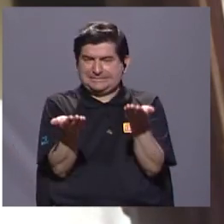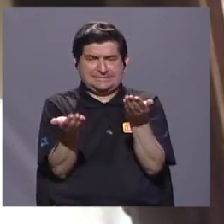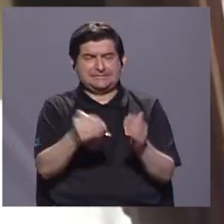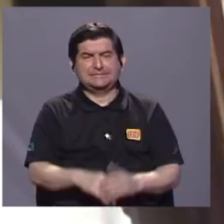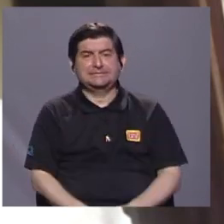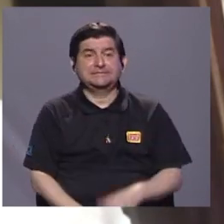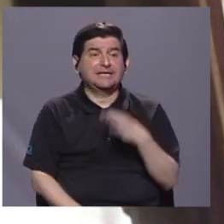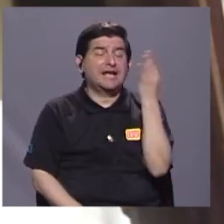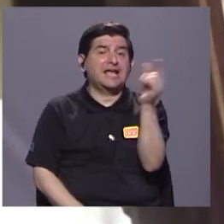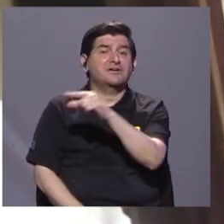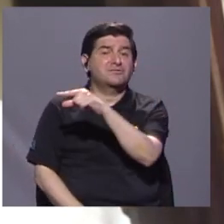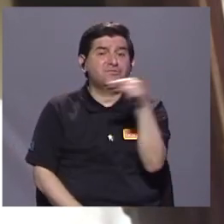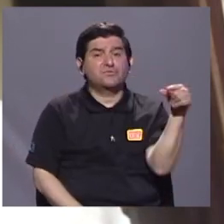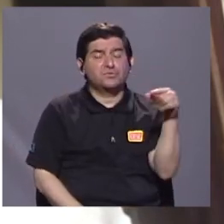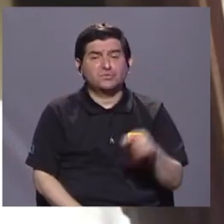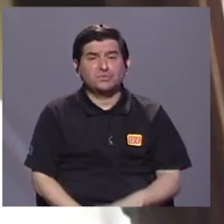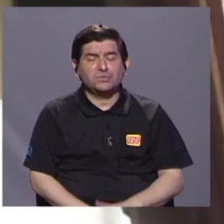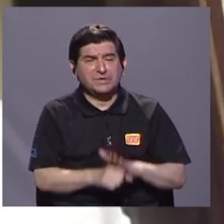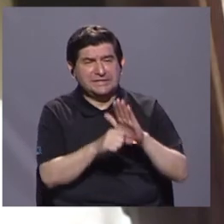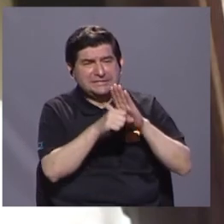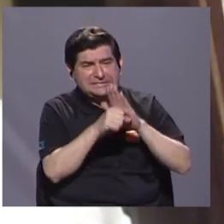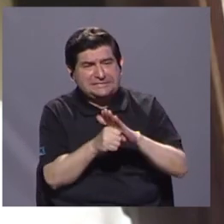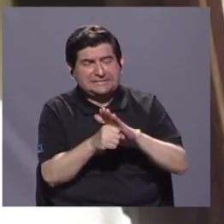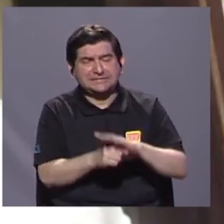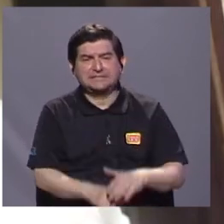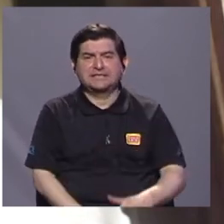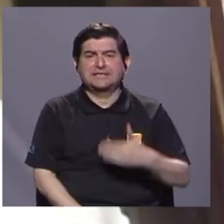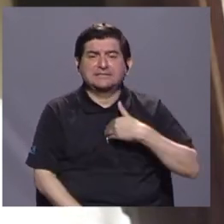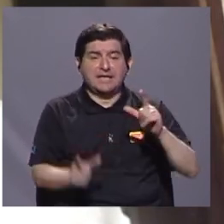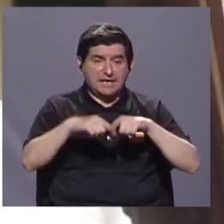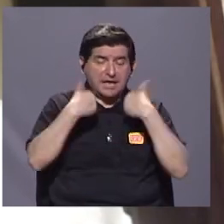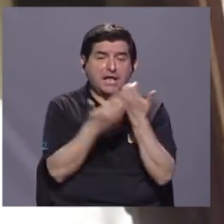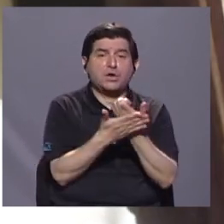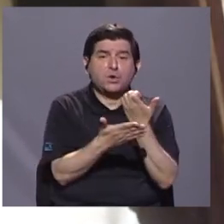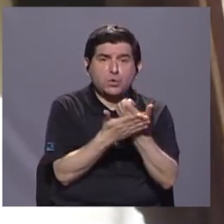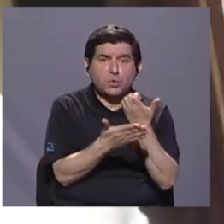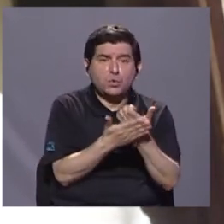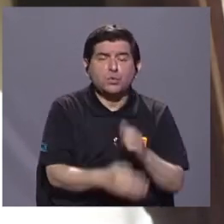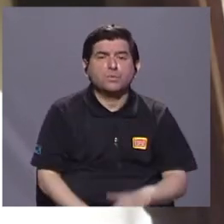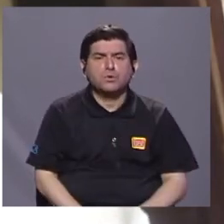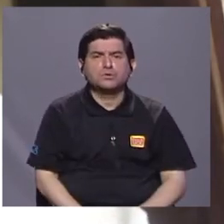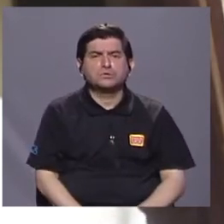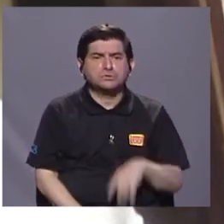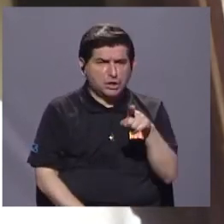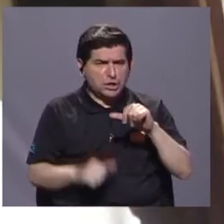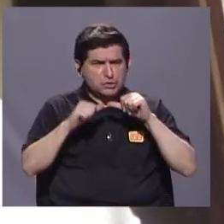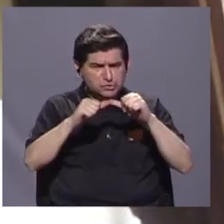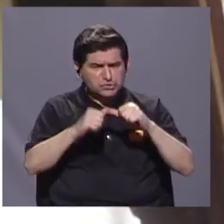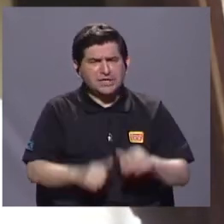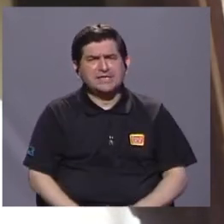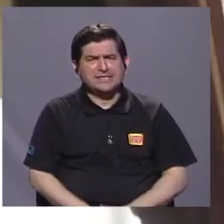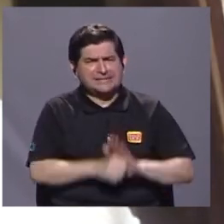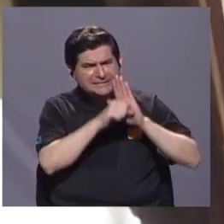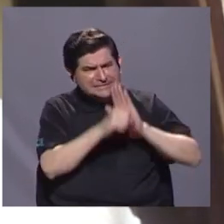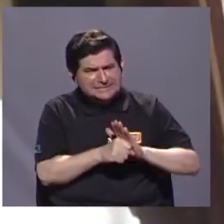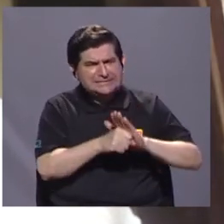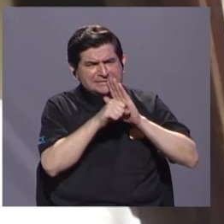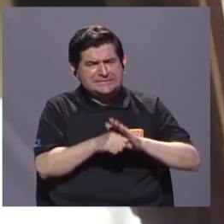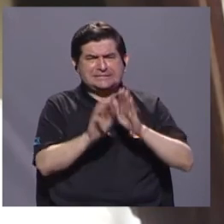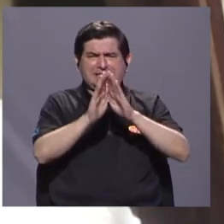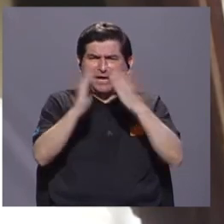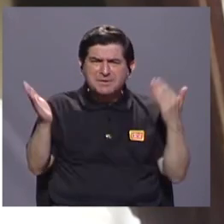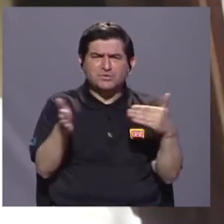en las próximas semanas se va a poner mucho a prueba, en donde van a haber sectores económicos que van a seguir pujando por lo que es la apertura